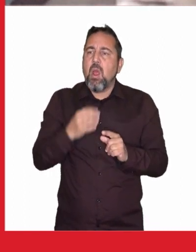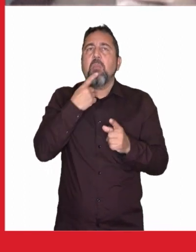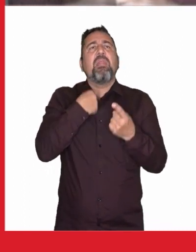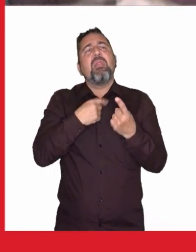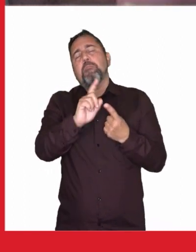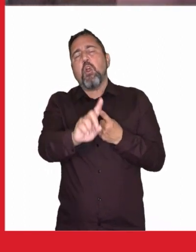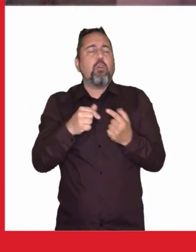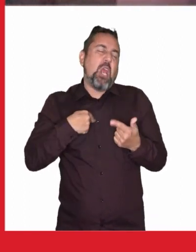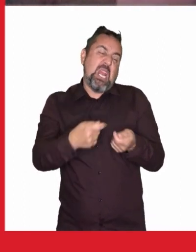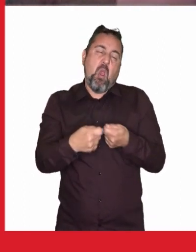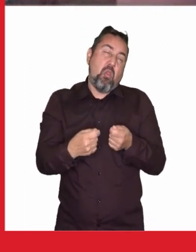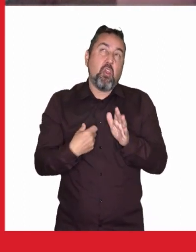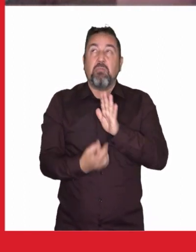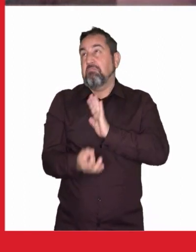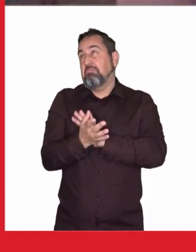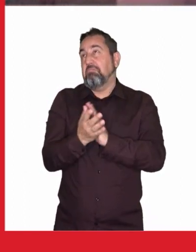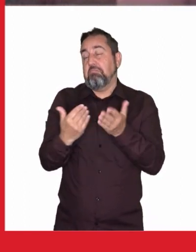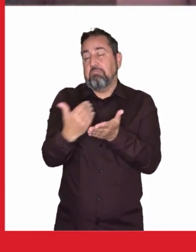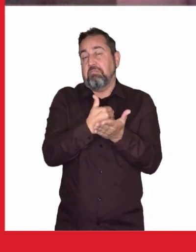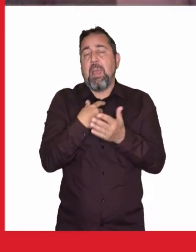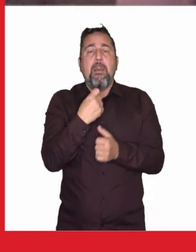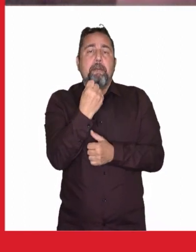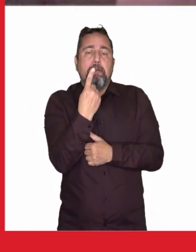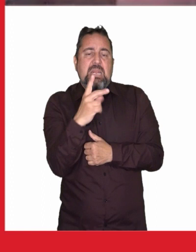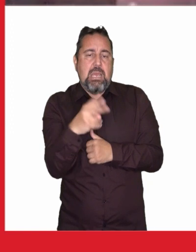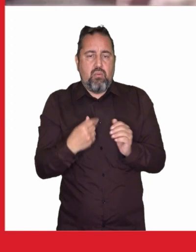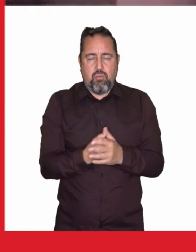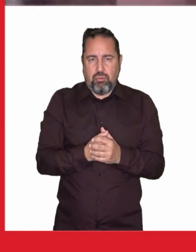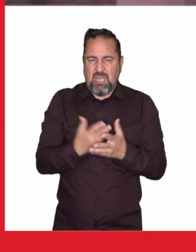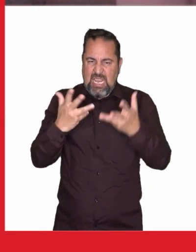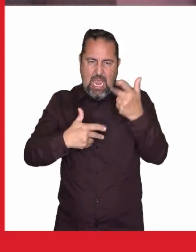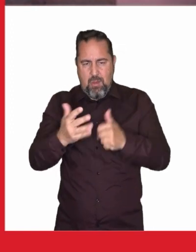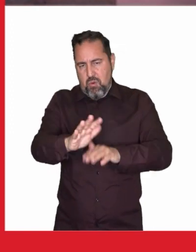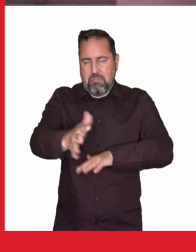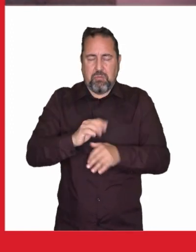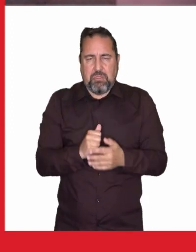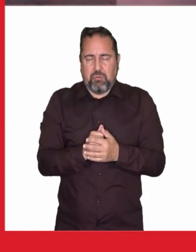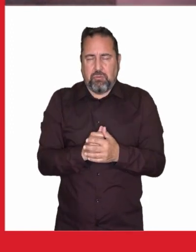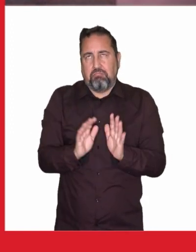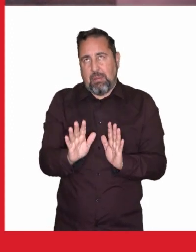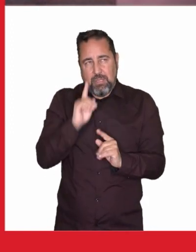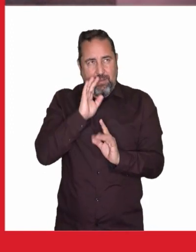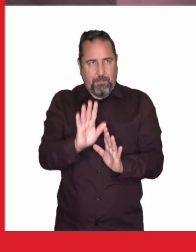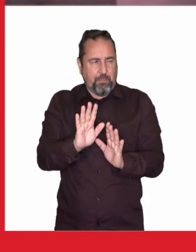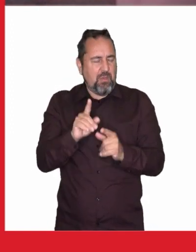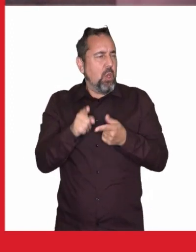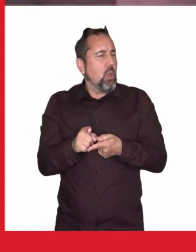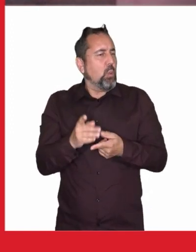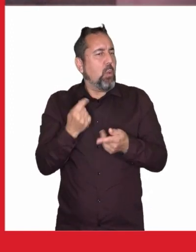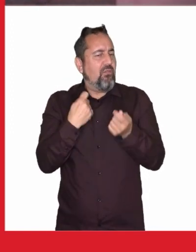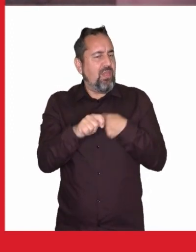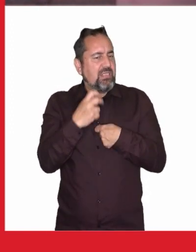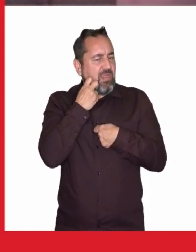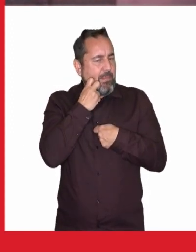que tengo? Y esto es clave, ¿vale? Alguien llega y dice, no, yo con este negocio voy a generar 1.000 euros. Y un cálculo muy